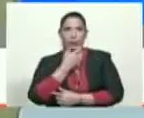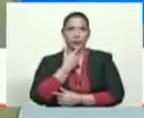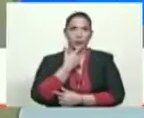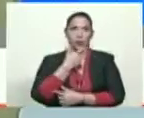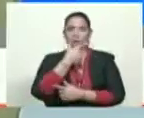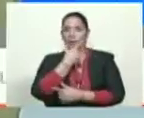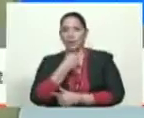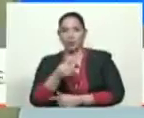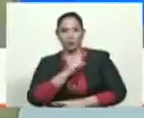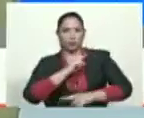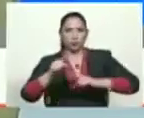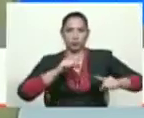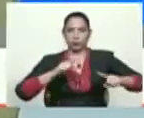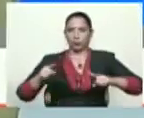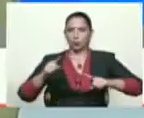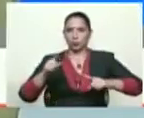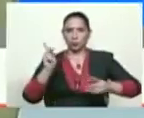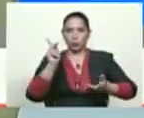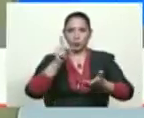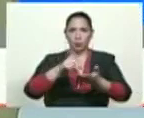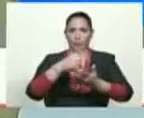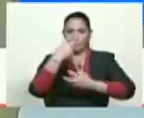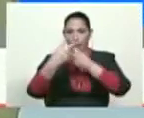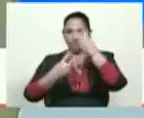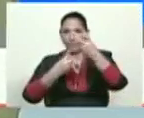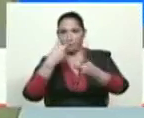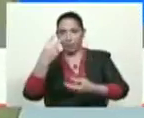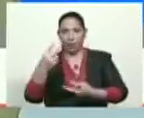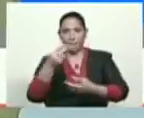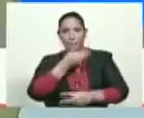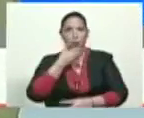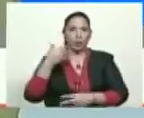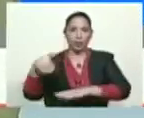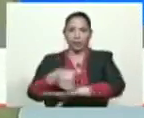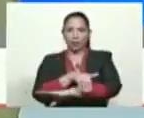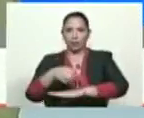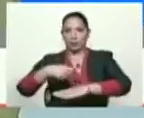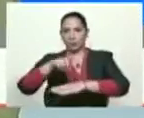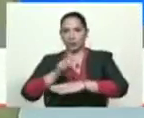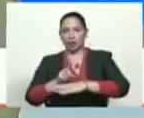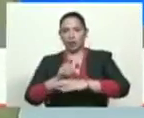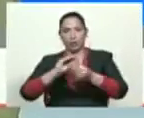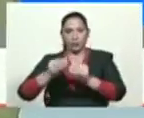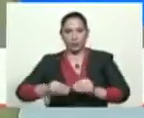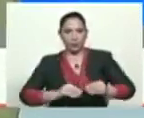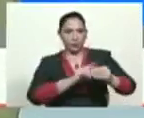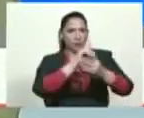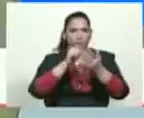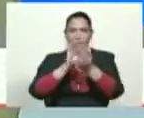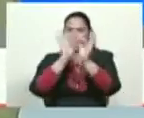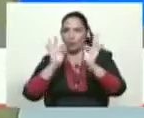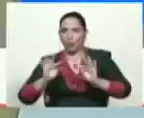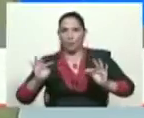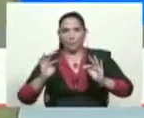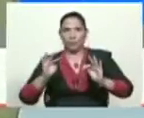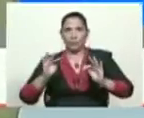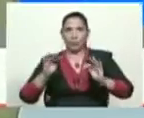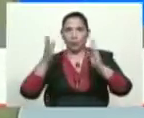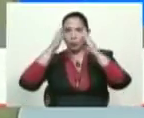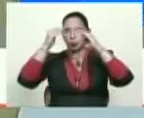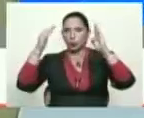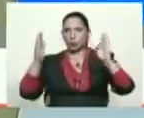los accesos a los principales barrios la ciudad y mejorar sus calles principales recuperar de manera íntegra las fachadas y techos en las principales